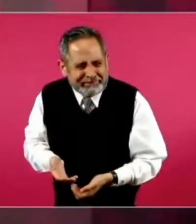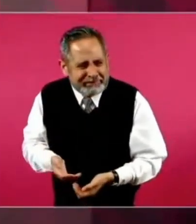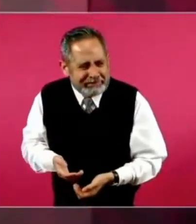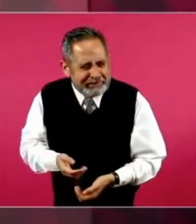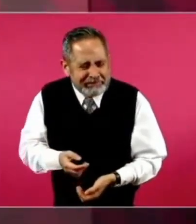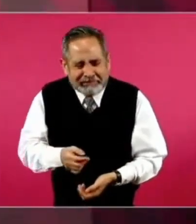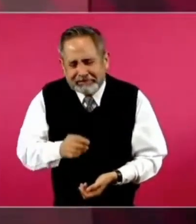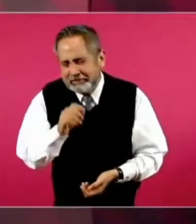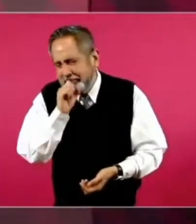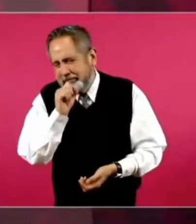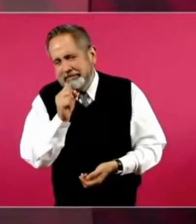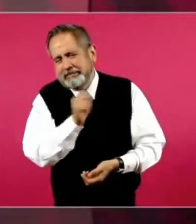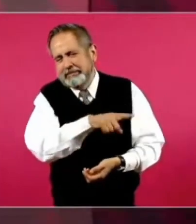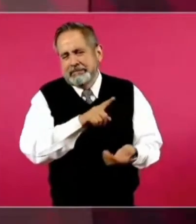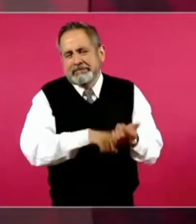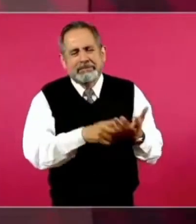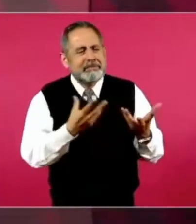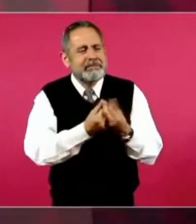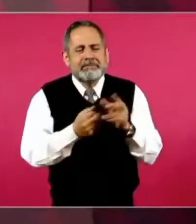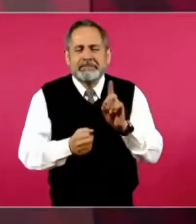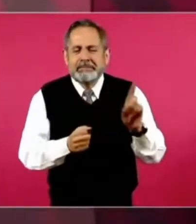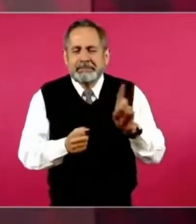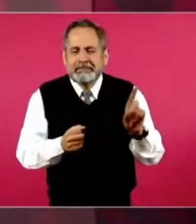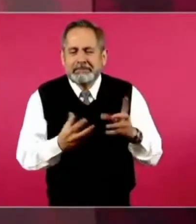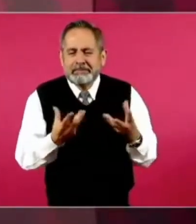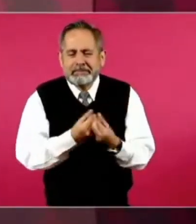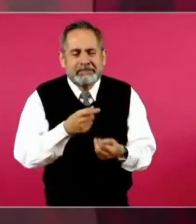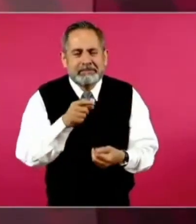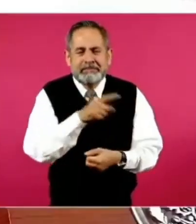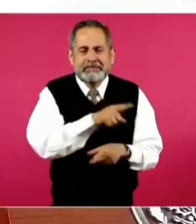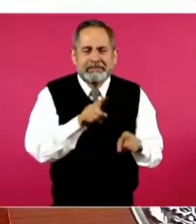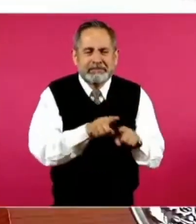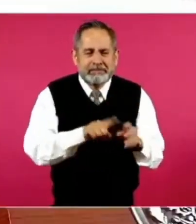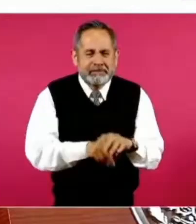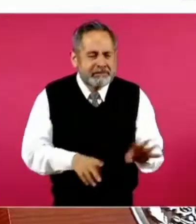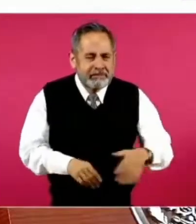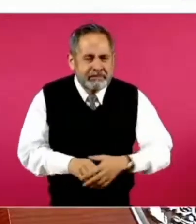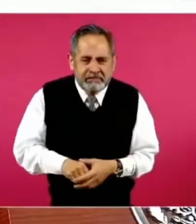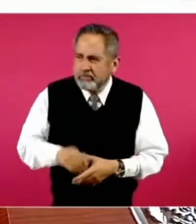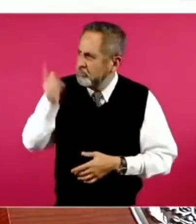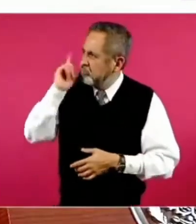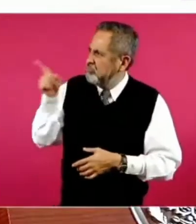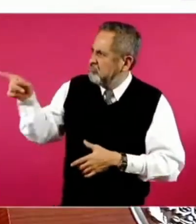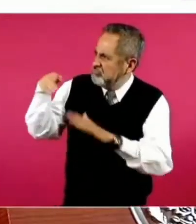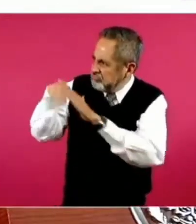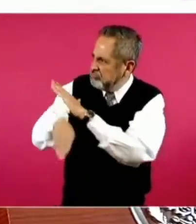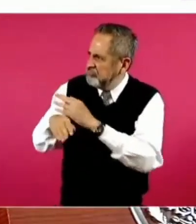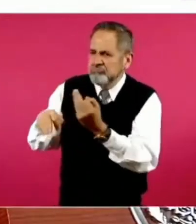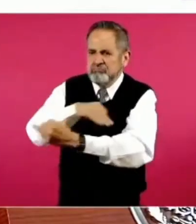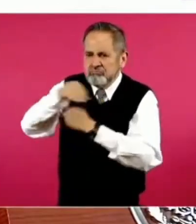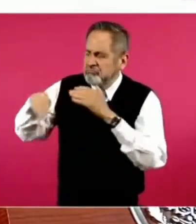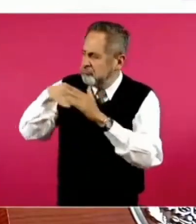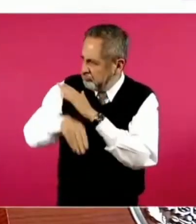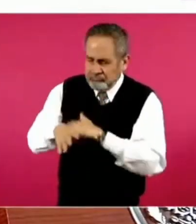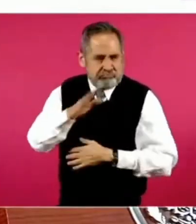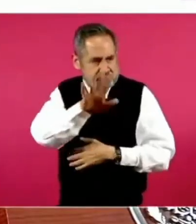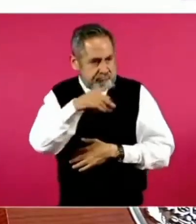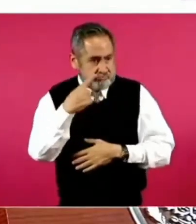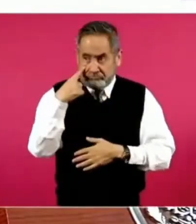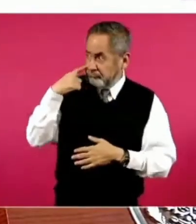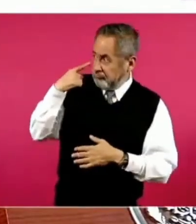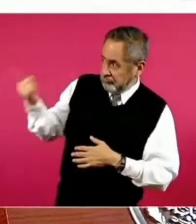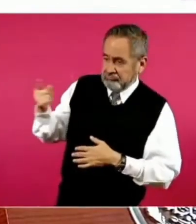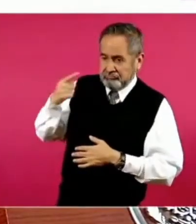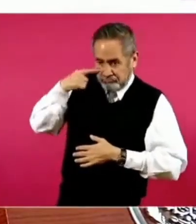que la derecha, que nos vaya mal para que no